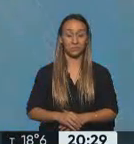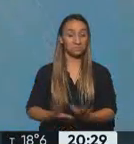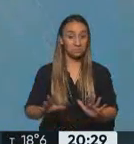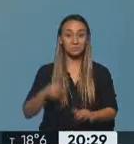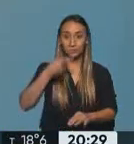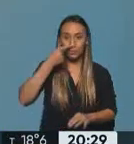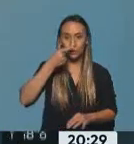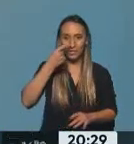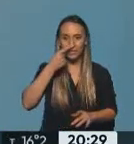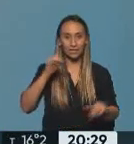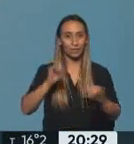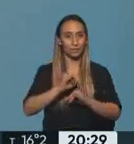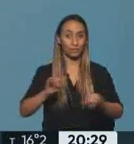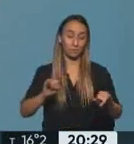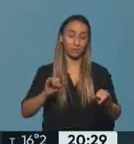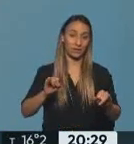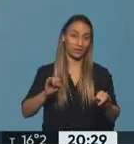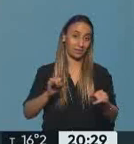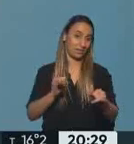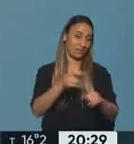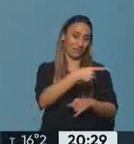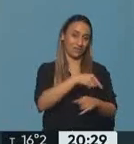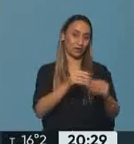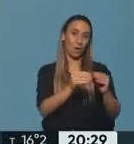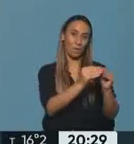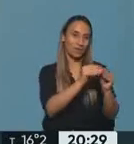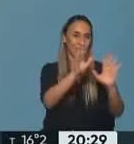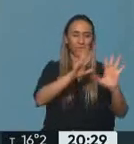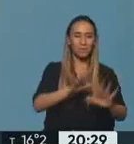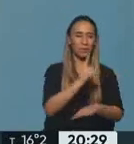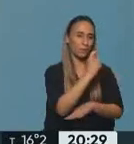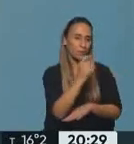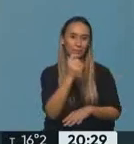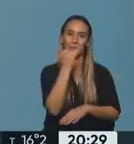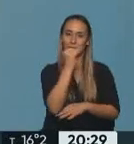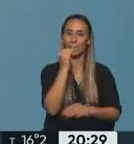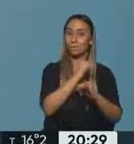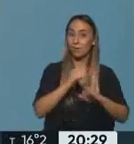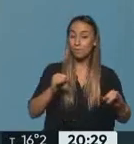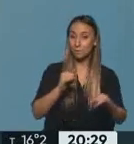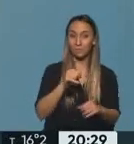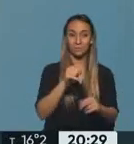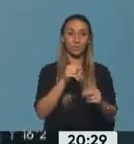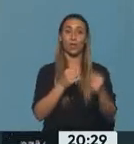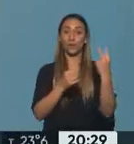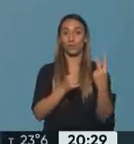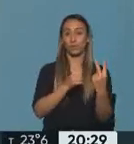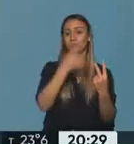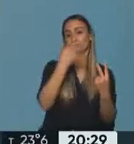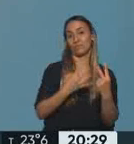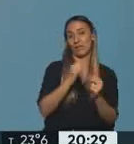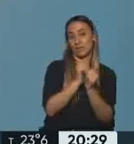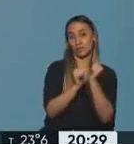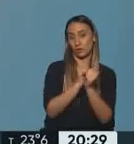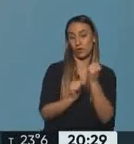Interesante informe de nuestros compañeros, porque allí veíamos el testimonio de casos puntuales, historias